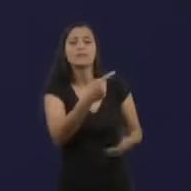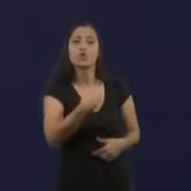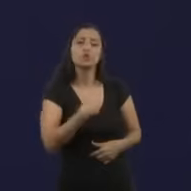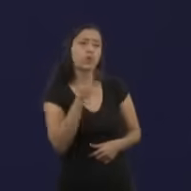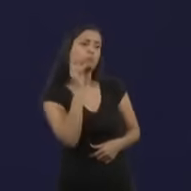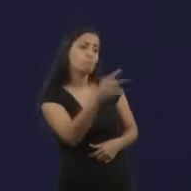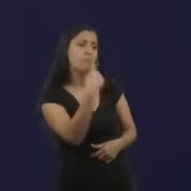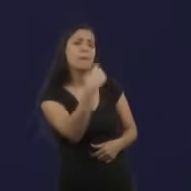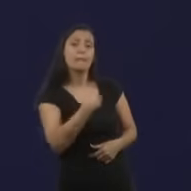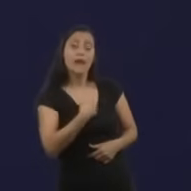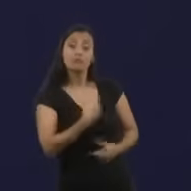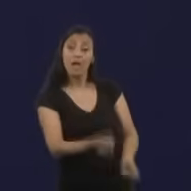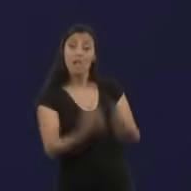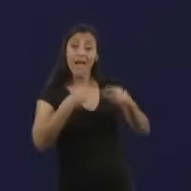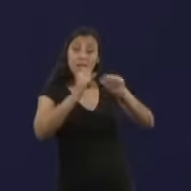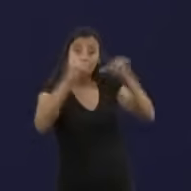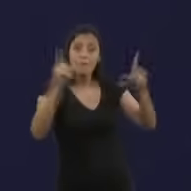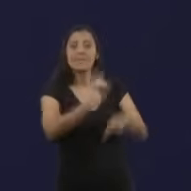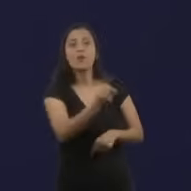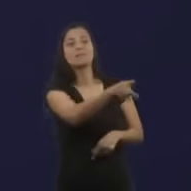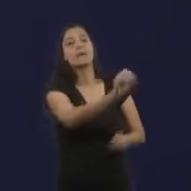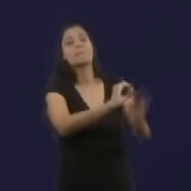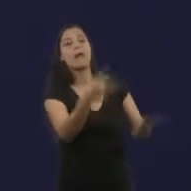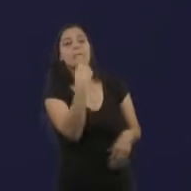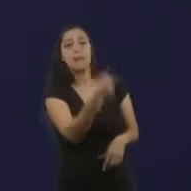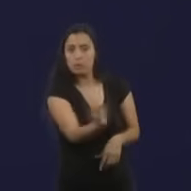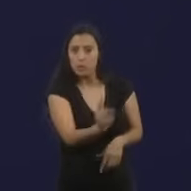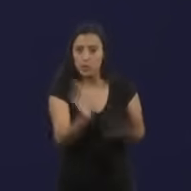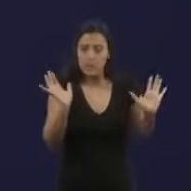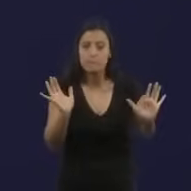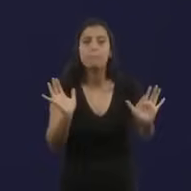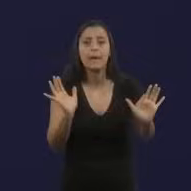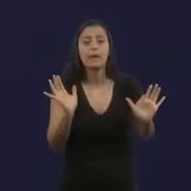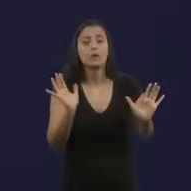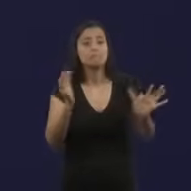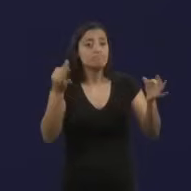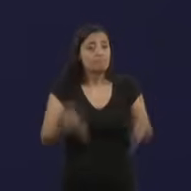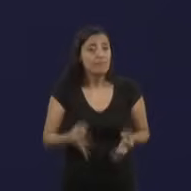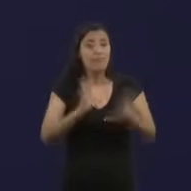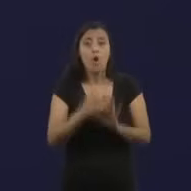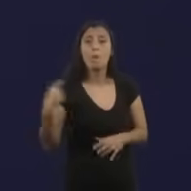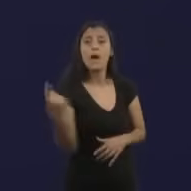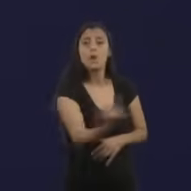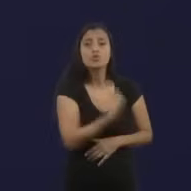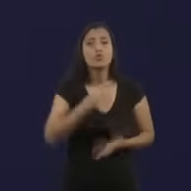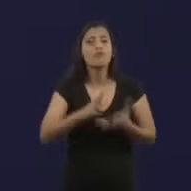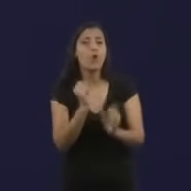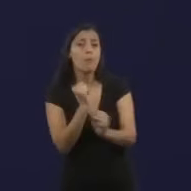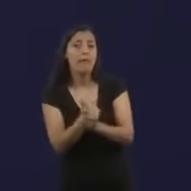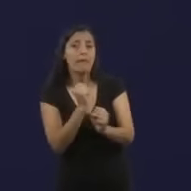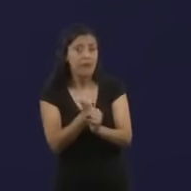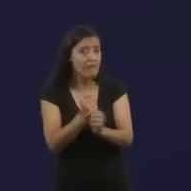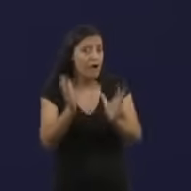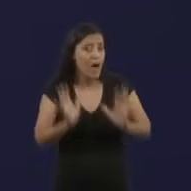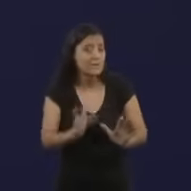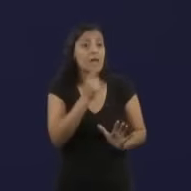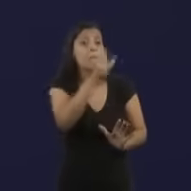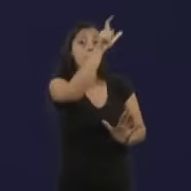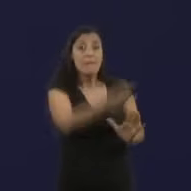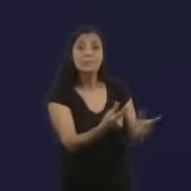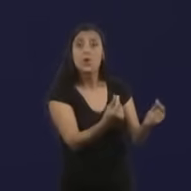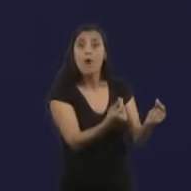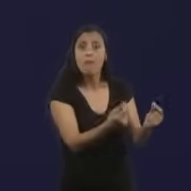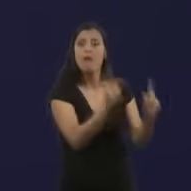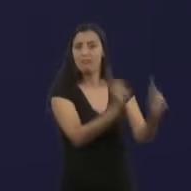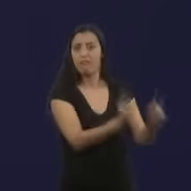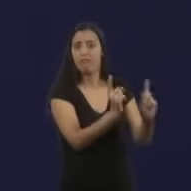la pregunta digamos no no porque esté mal hecha ni mucho menos sino porque efectivamente Esta es la metodología de trabajo persona que sirve se queda persona que no sirve se